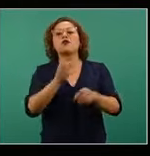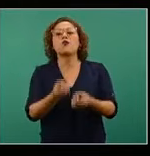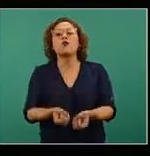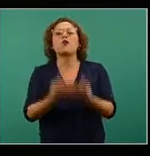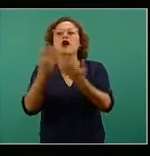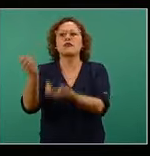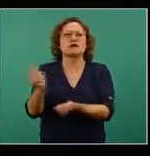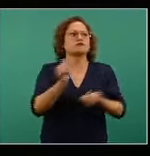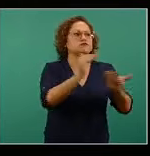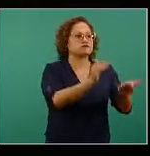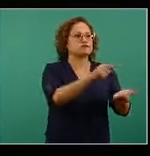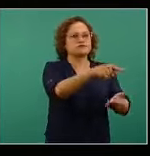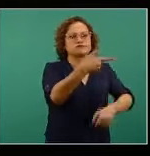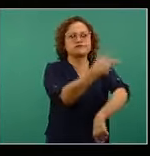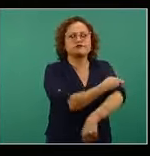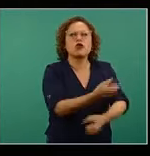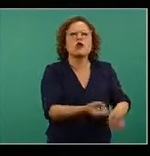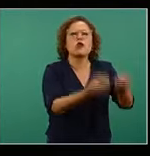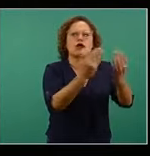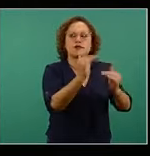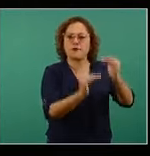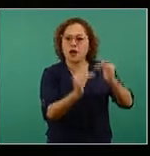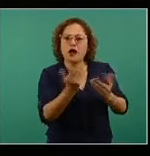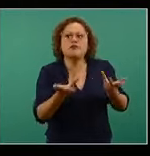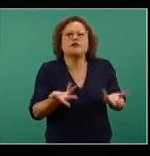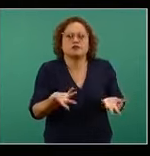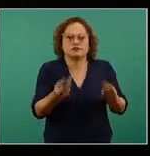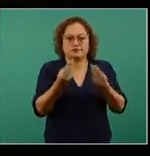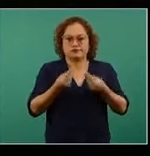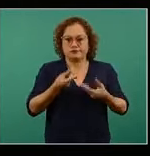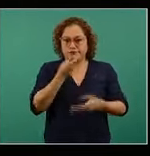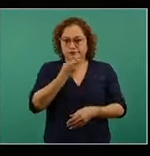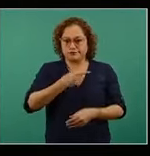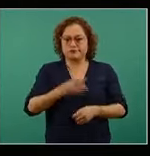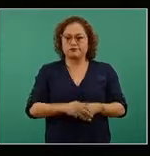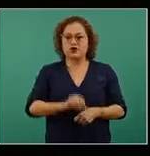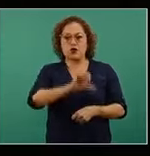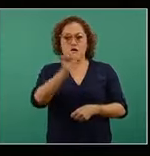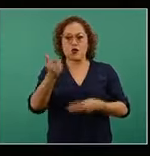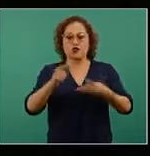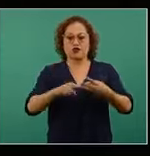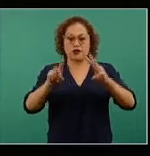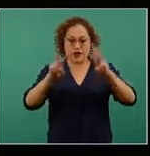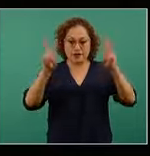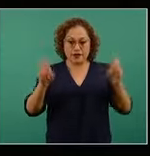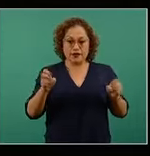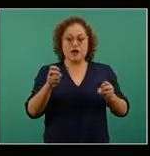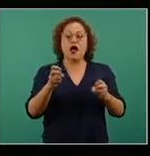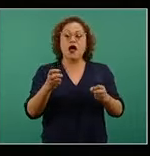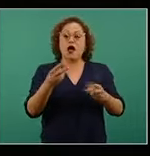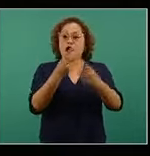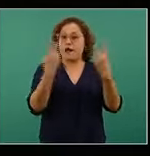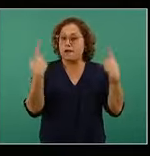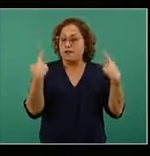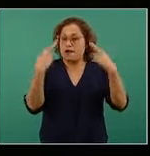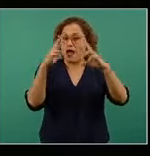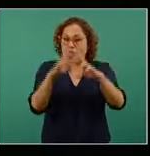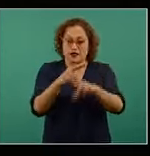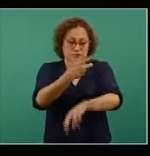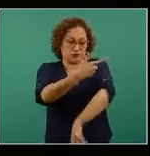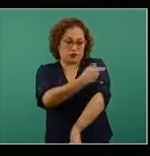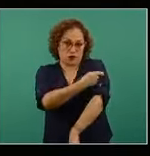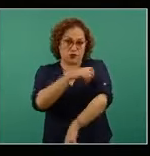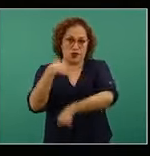y una última duda que va conforme a lo de la vacunación de los maestros y respecto al regreso clases nos comentaron que